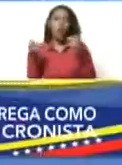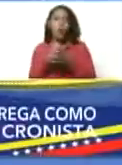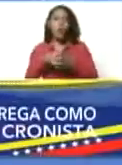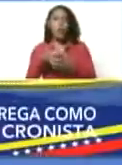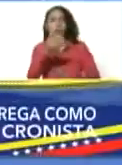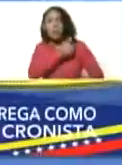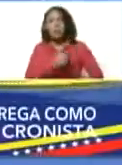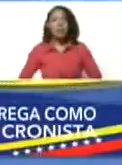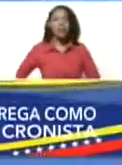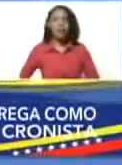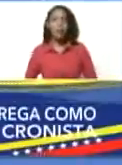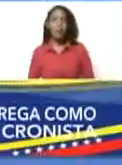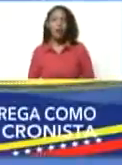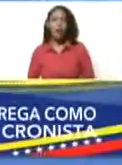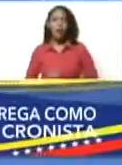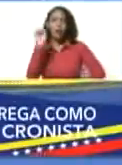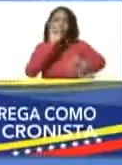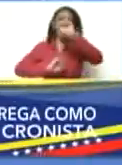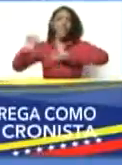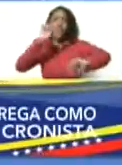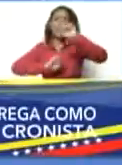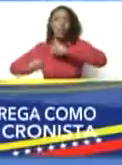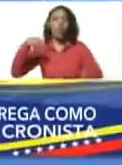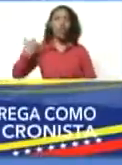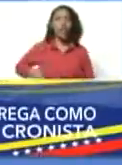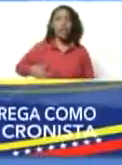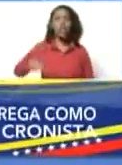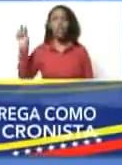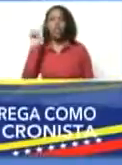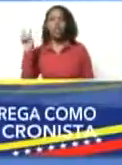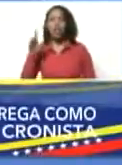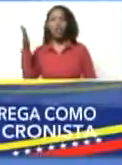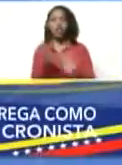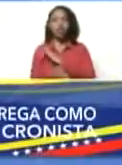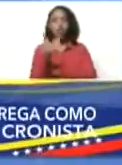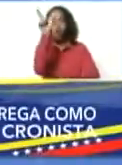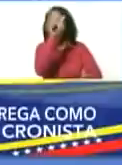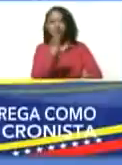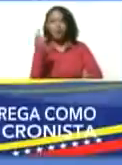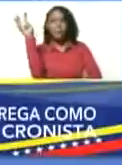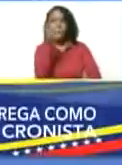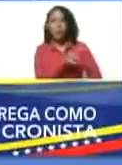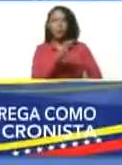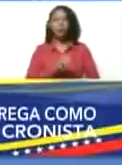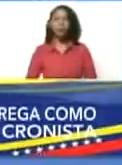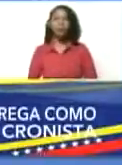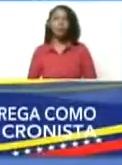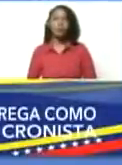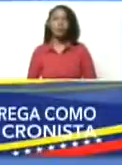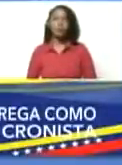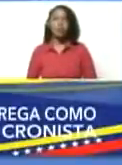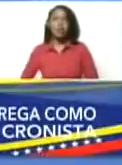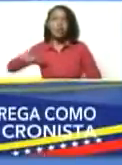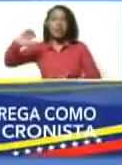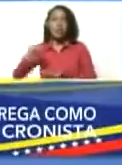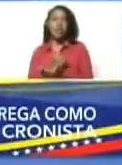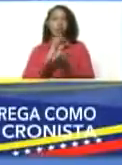Presidencial por la defensa de los derechos de Venezuela sobre la Guayana Esequiba, arrebatada